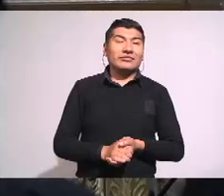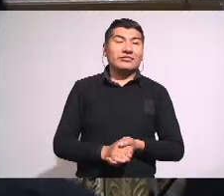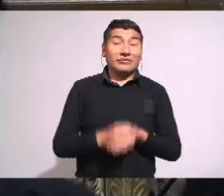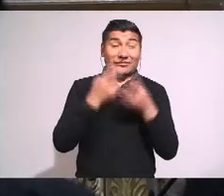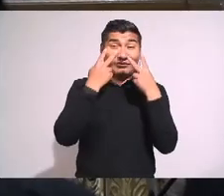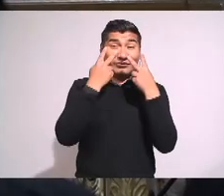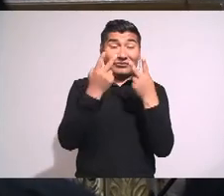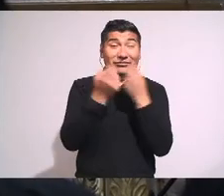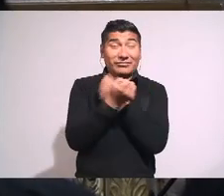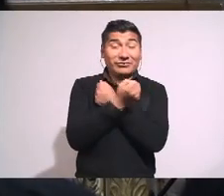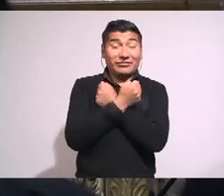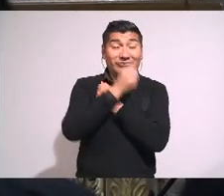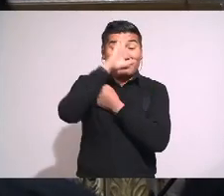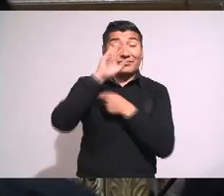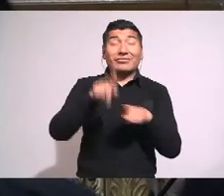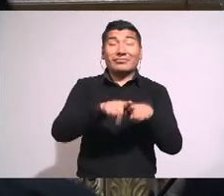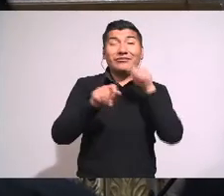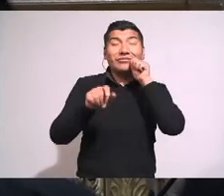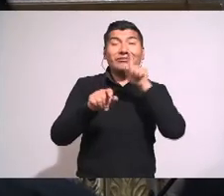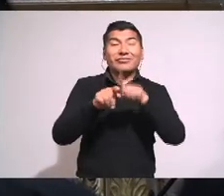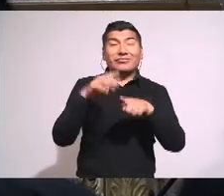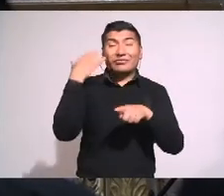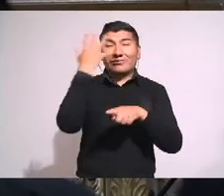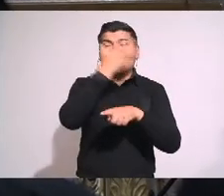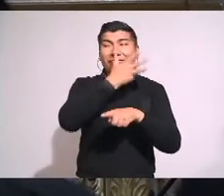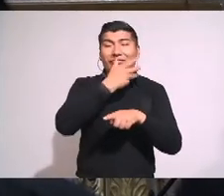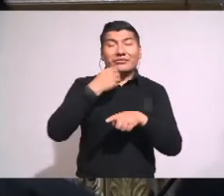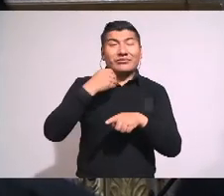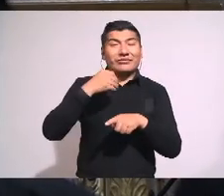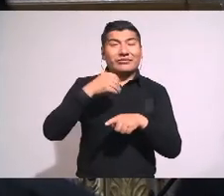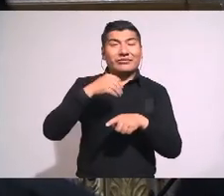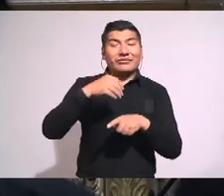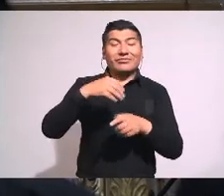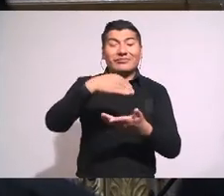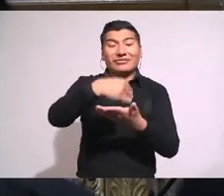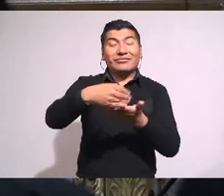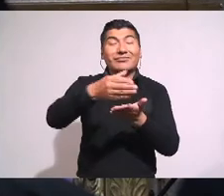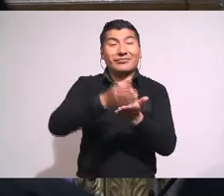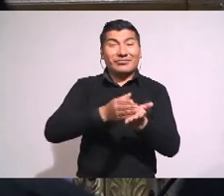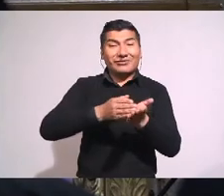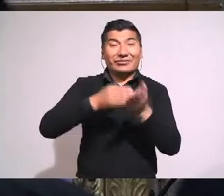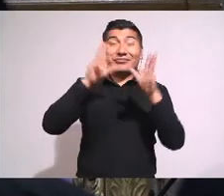Miren, queridos hermanos, qué linda torta para celebrar la Navidad.